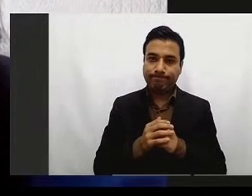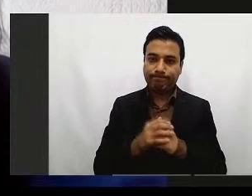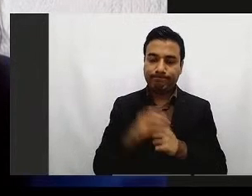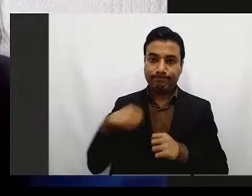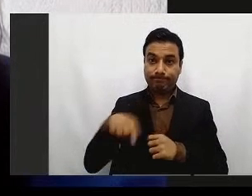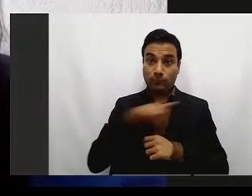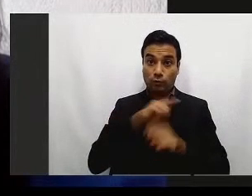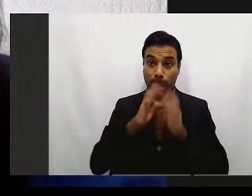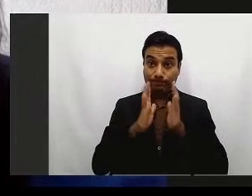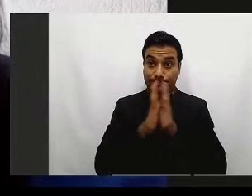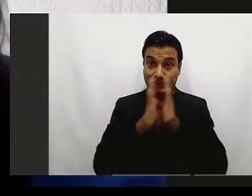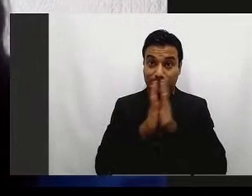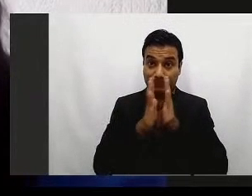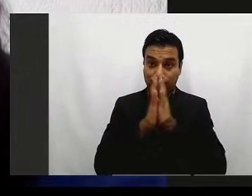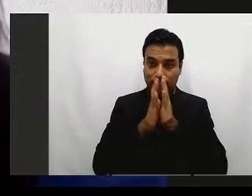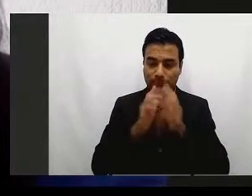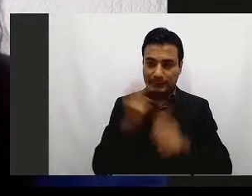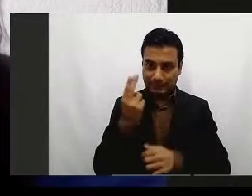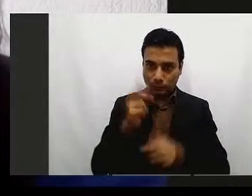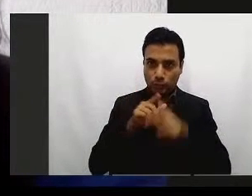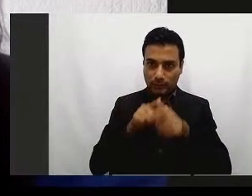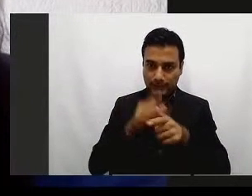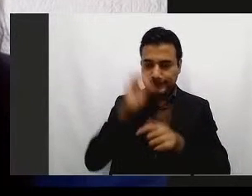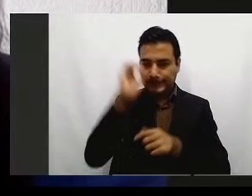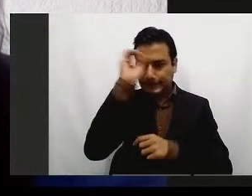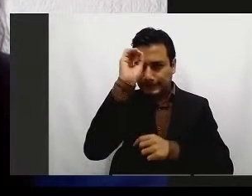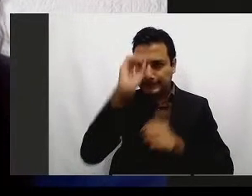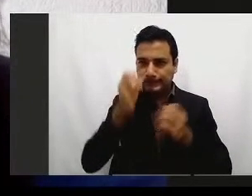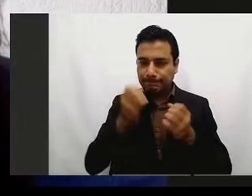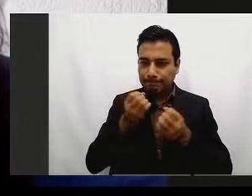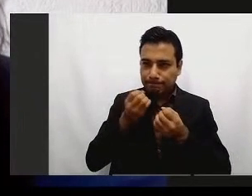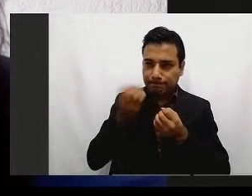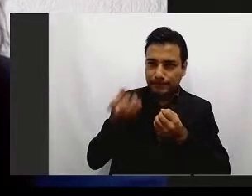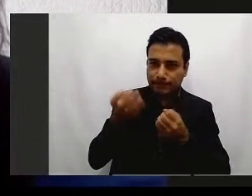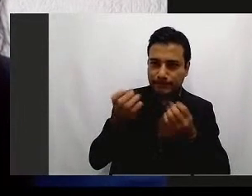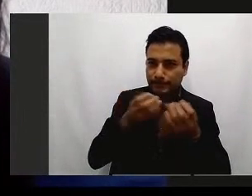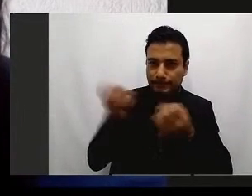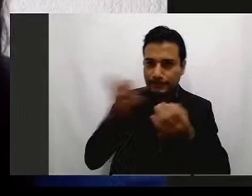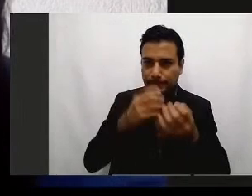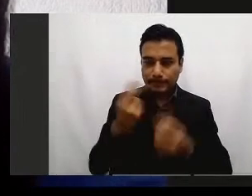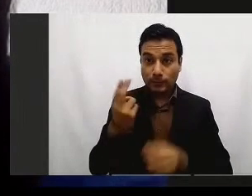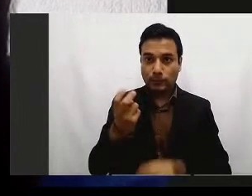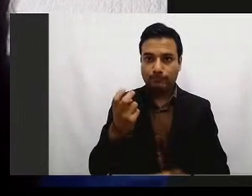participantes para poder seguir aportando y co-creando estas recomendaciones.